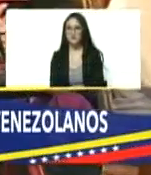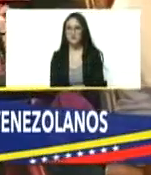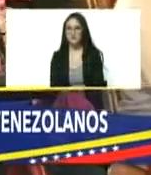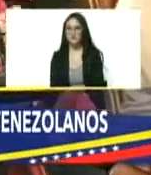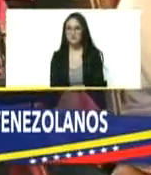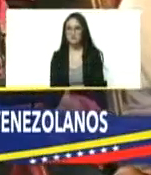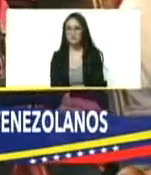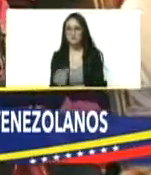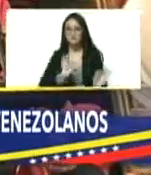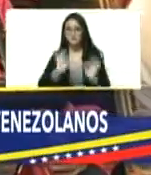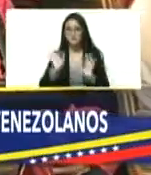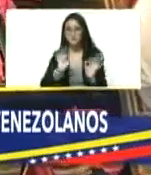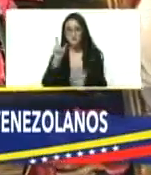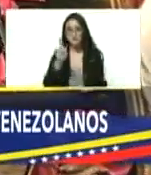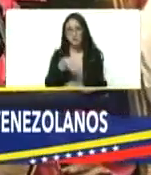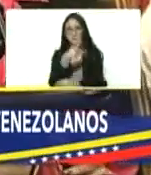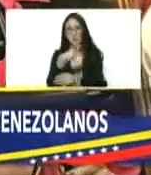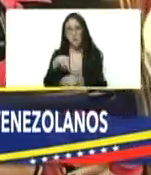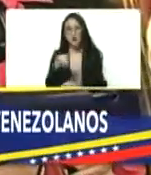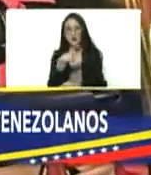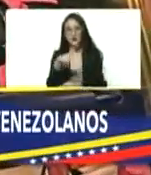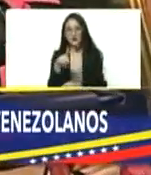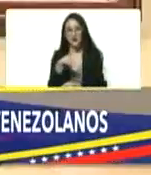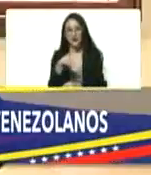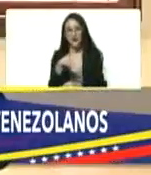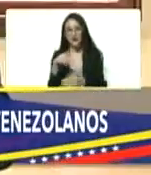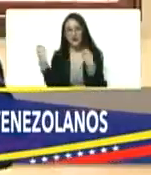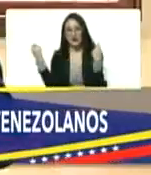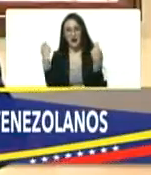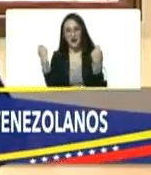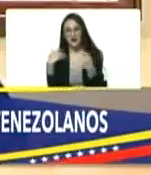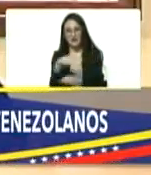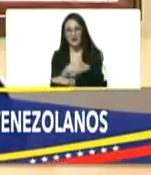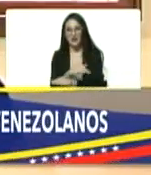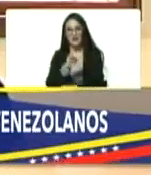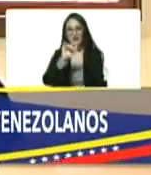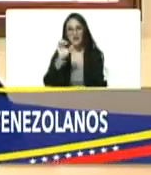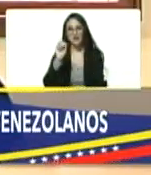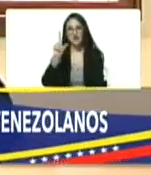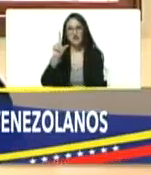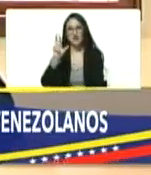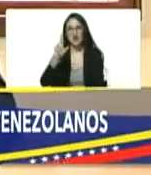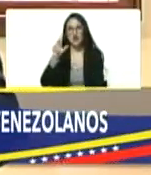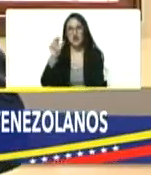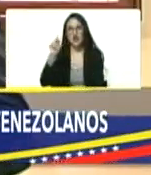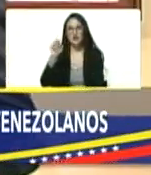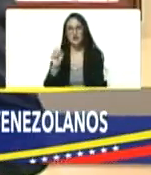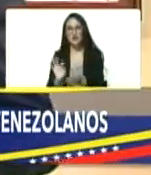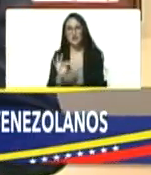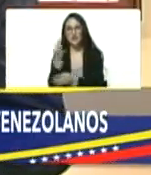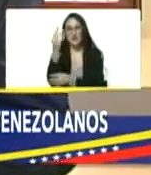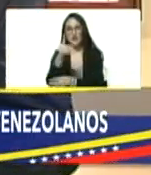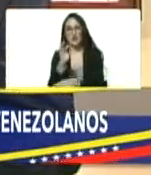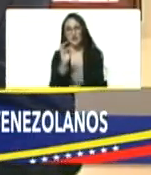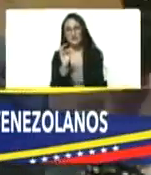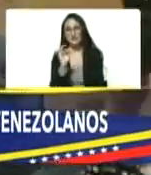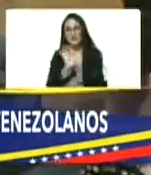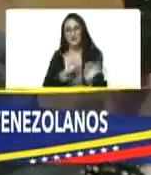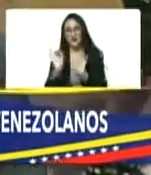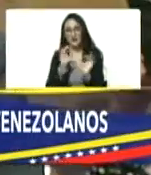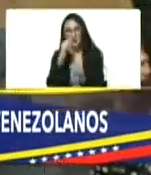Al dramaturgo, poeta y agitador de calle, Yorlando Conde, fundador del Tepos, Teatro